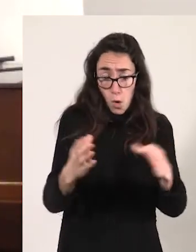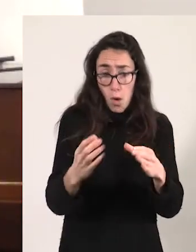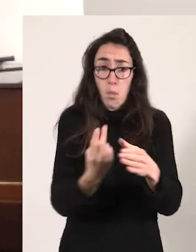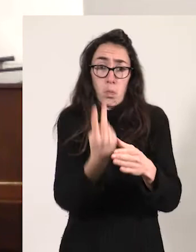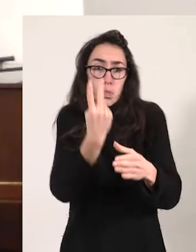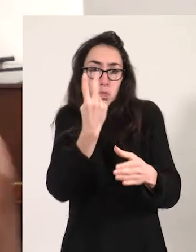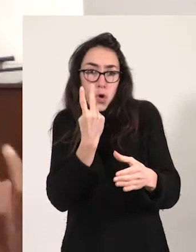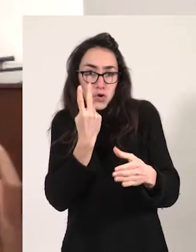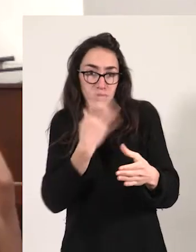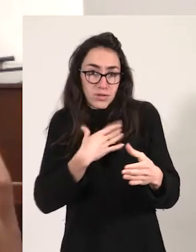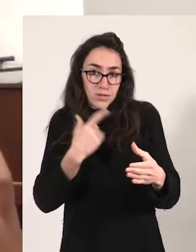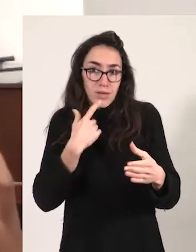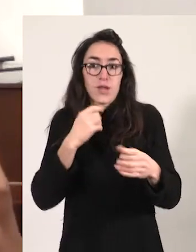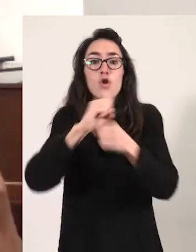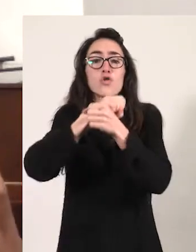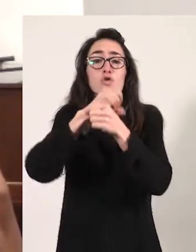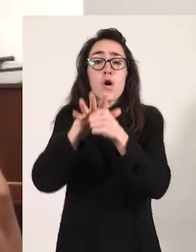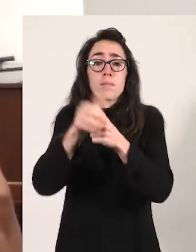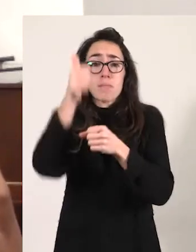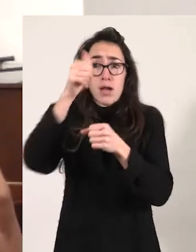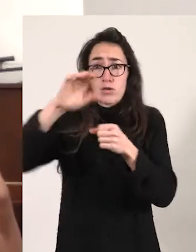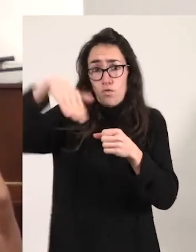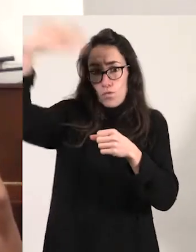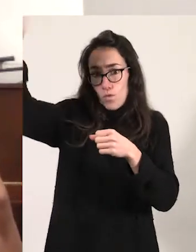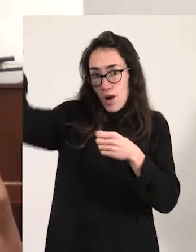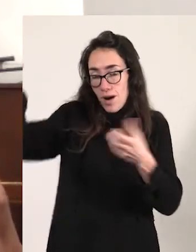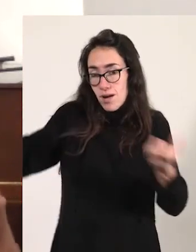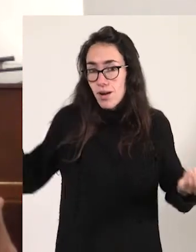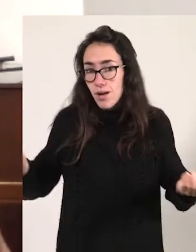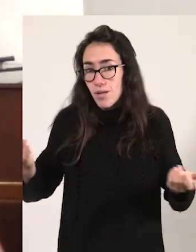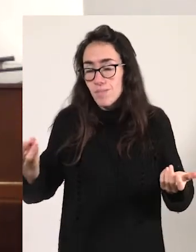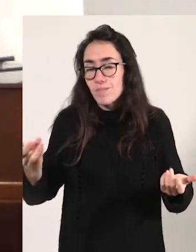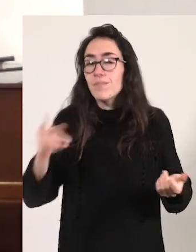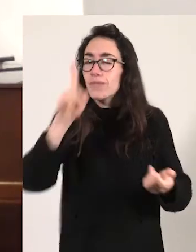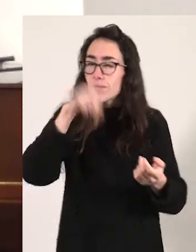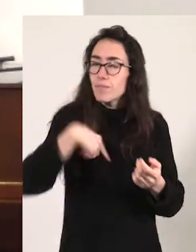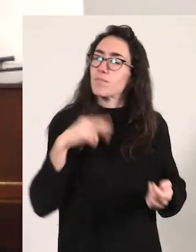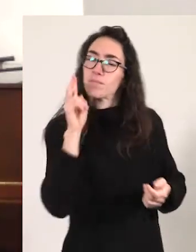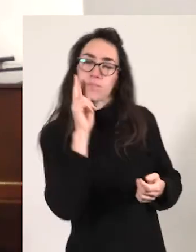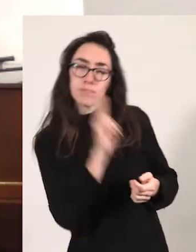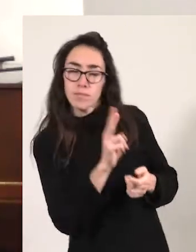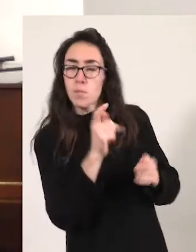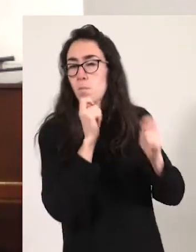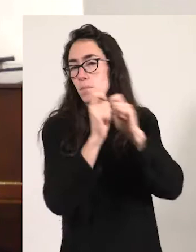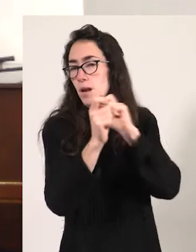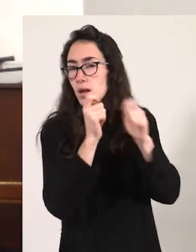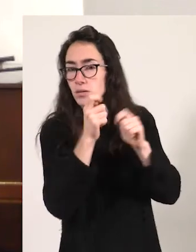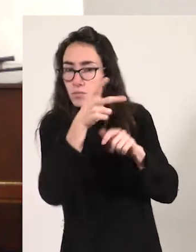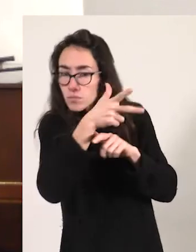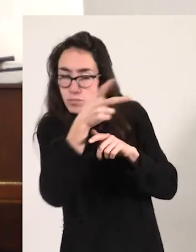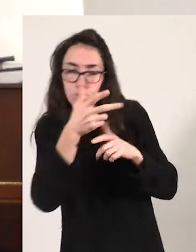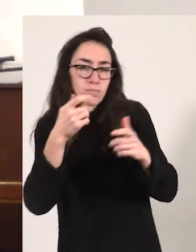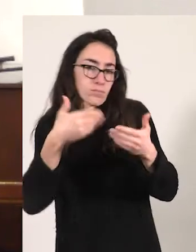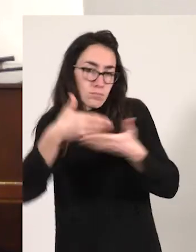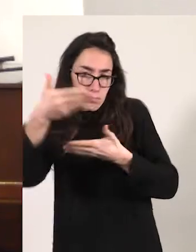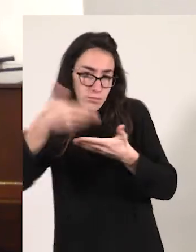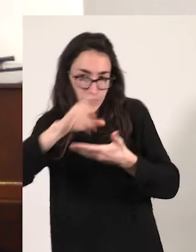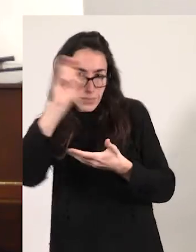2 personas con COVID. Repito, en mi portal seguramente vamos a encontrar a muchísimas más personas, ¿no? Y cómo también se está haciendo una